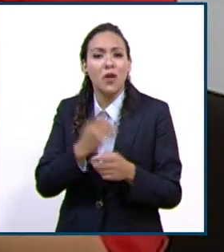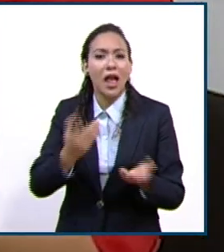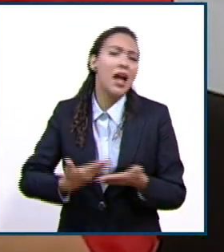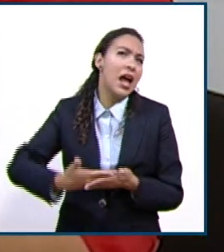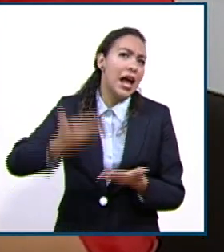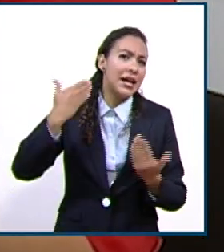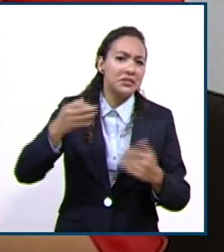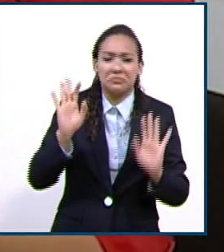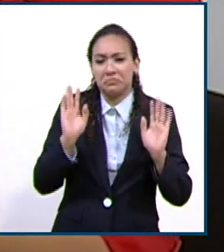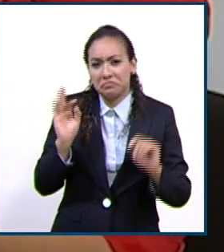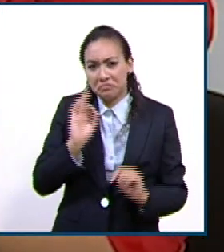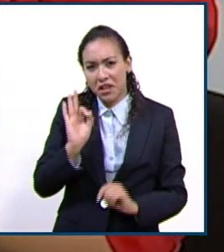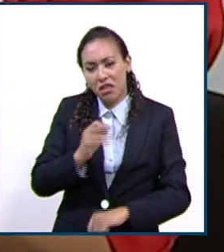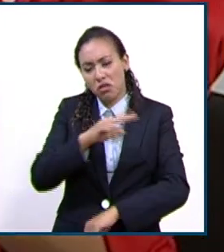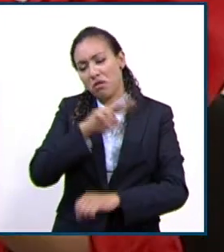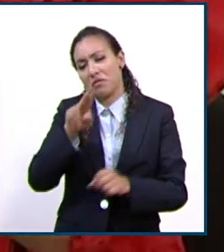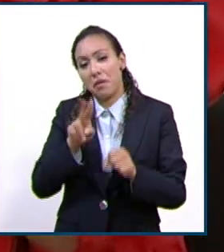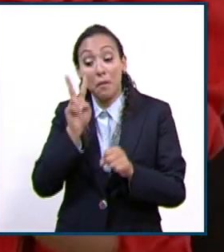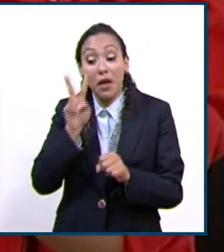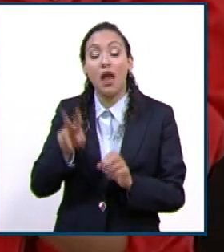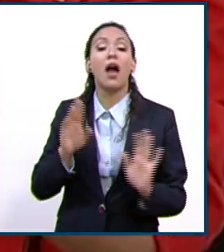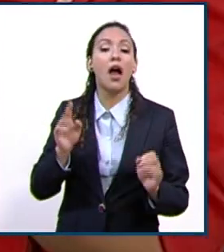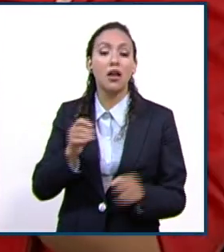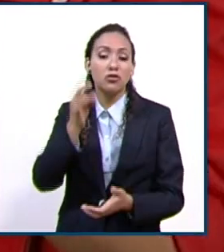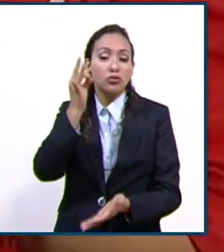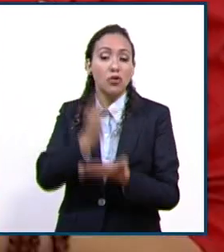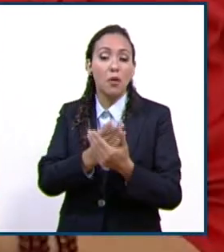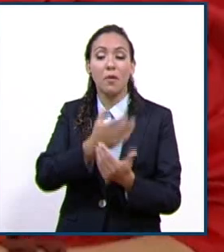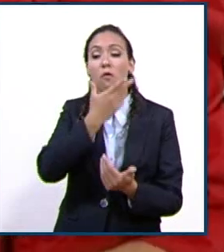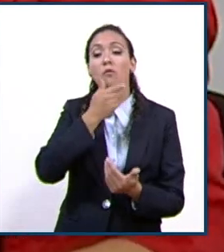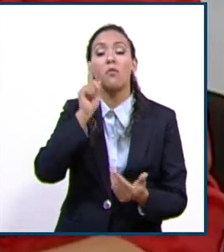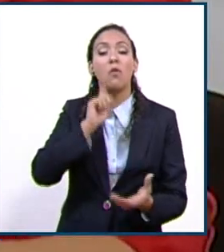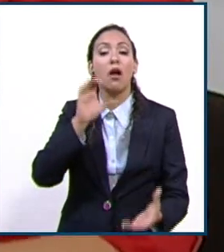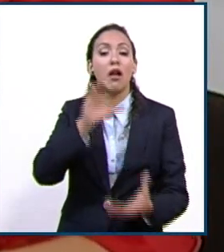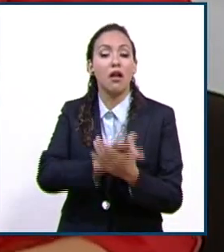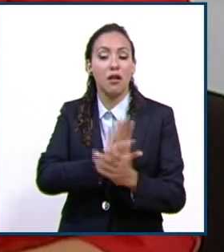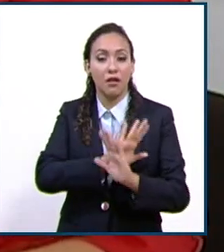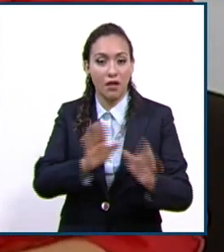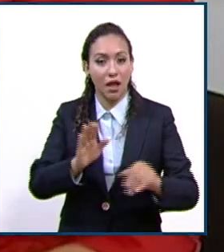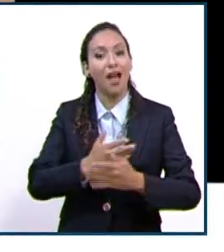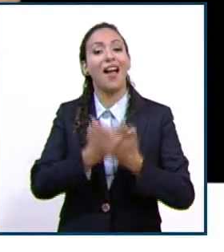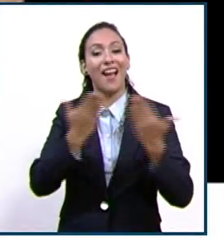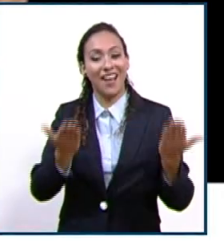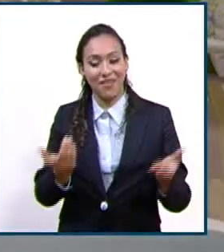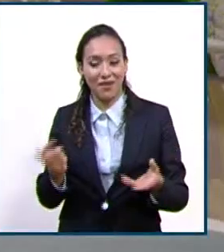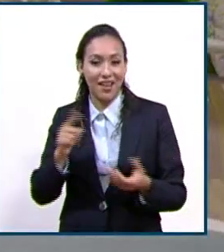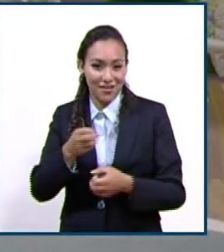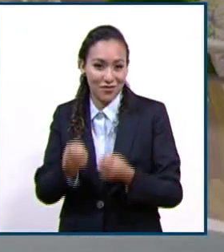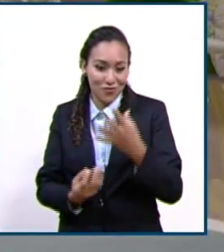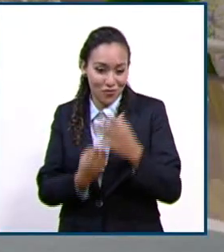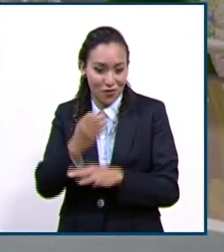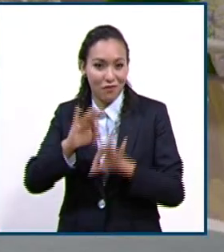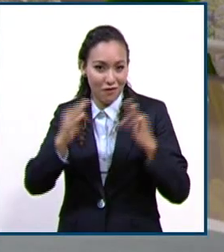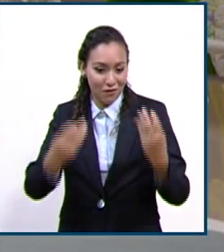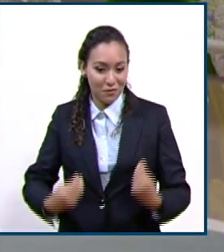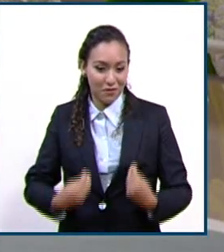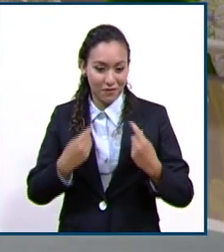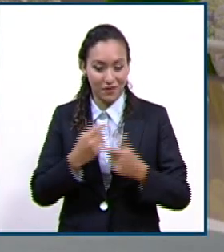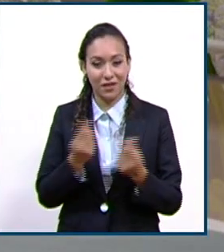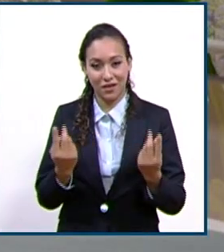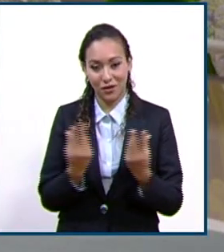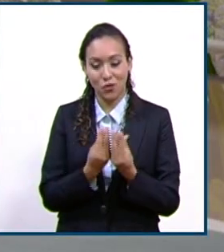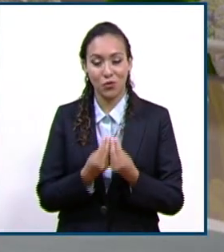propia sociedad ha establecido y que también las encontrábamos dentro de las normas. Y el quinto